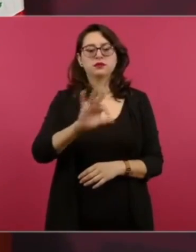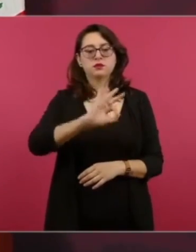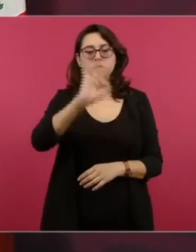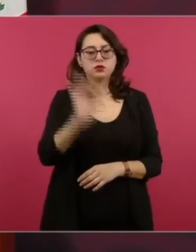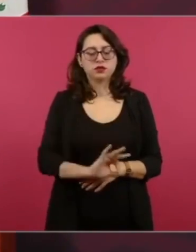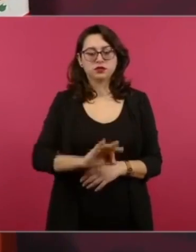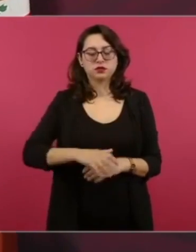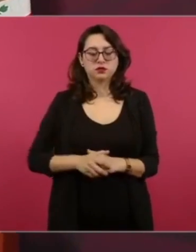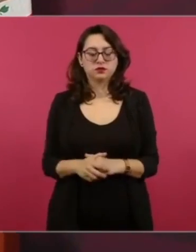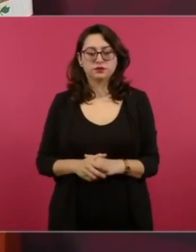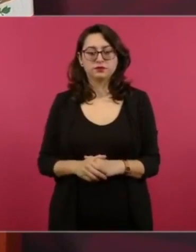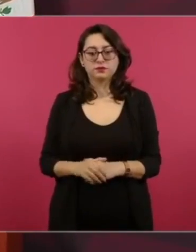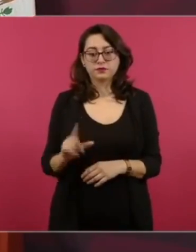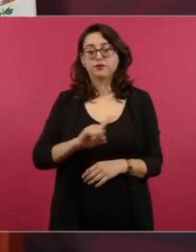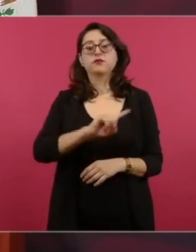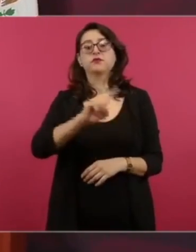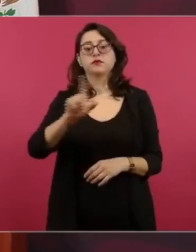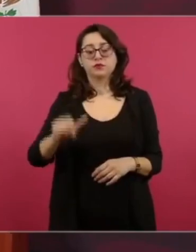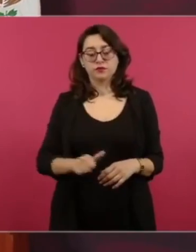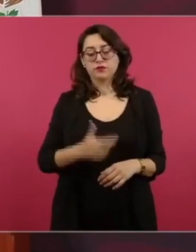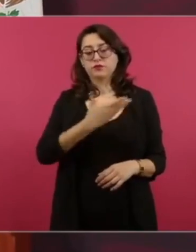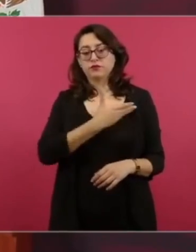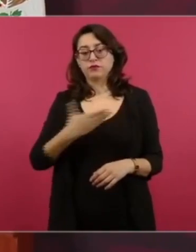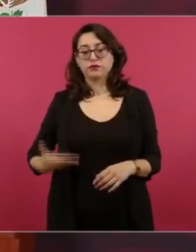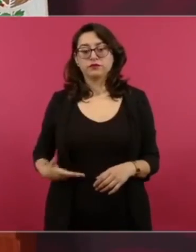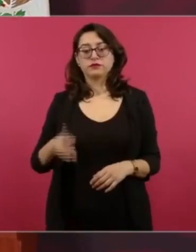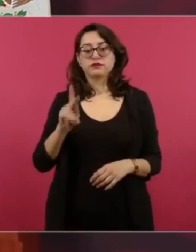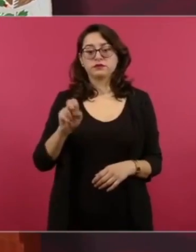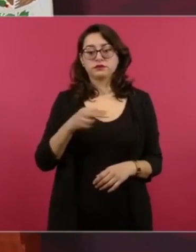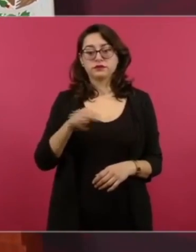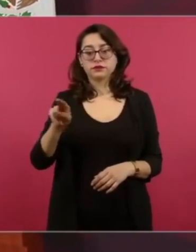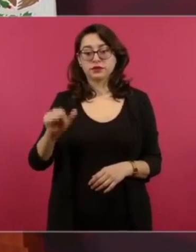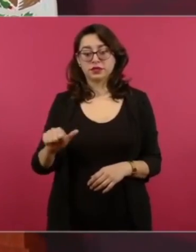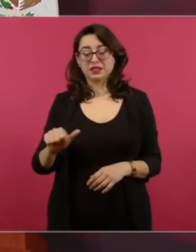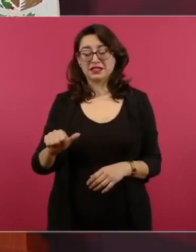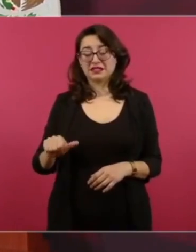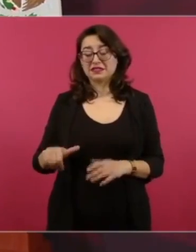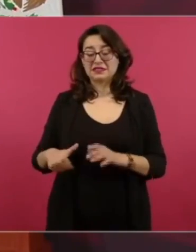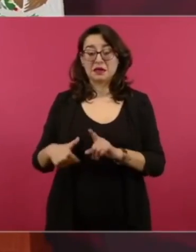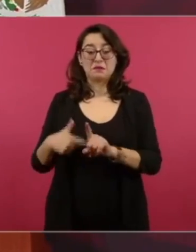Luego con el presidente Peña Nieto, 59% de incremento.